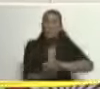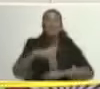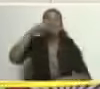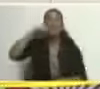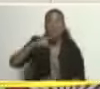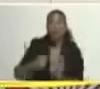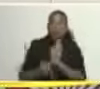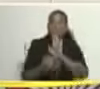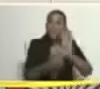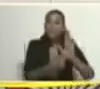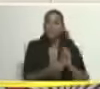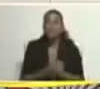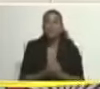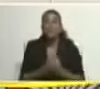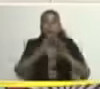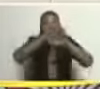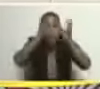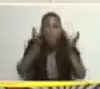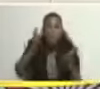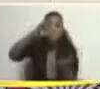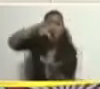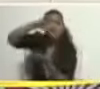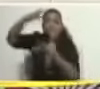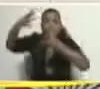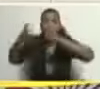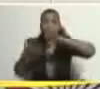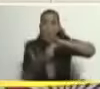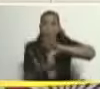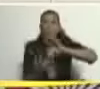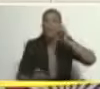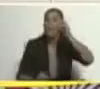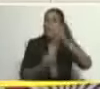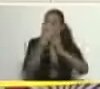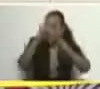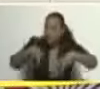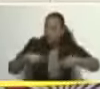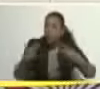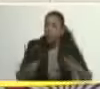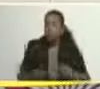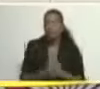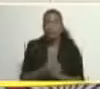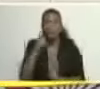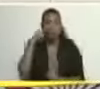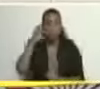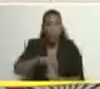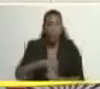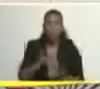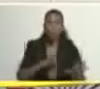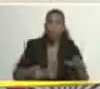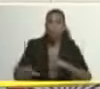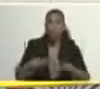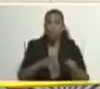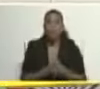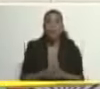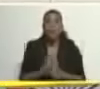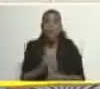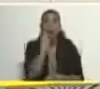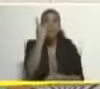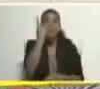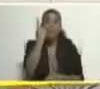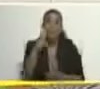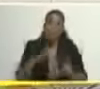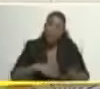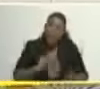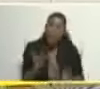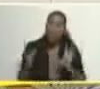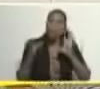necesarias, del mundo multipolar, pluricéntrico que nace, articulándose con ese mundo, de la única manera que se